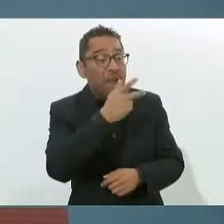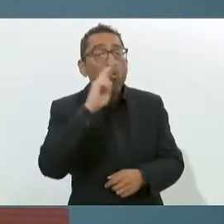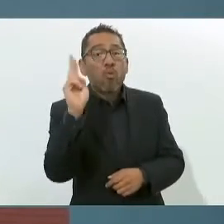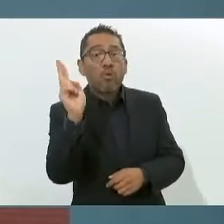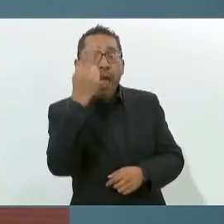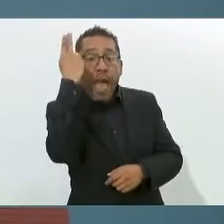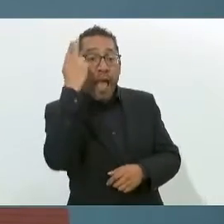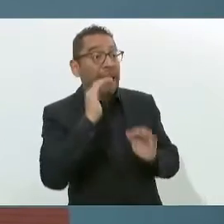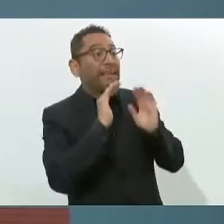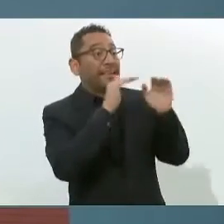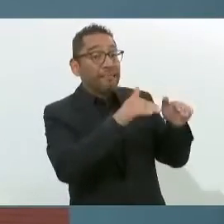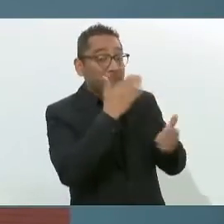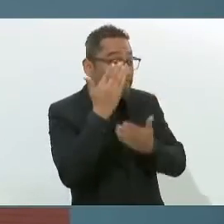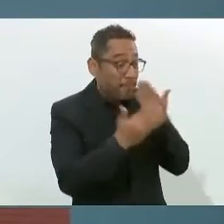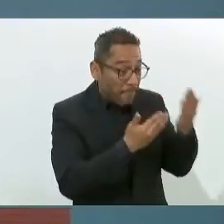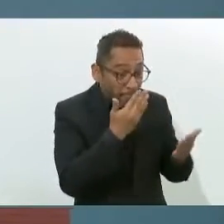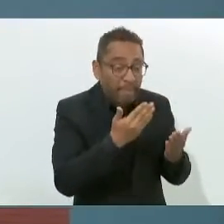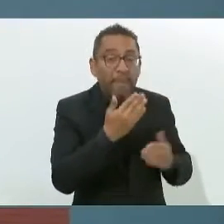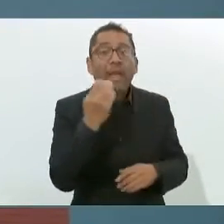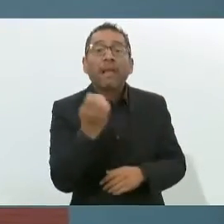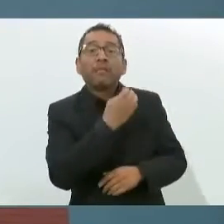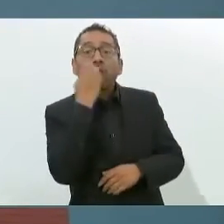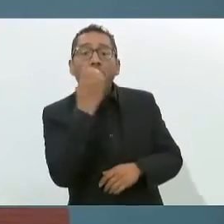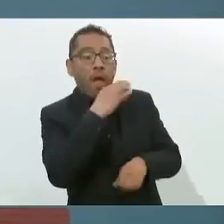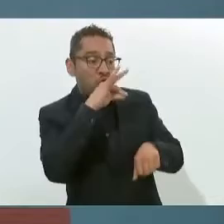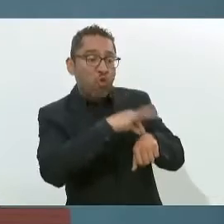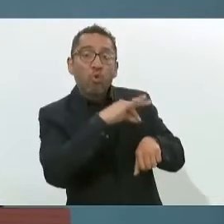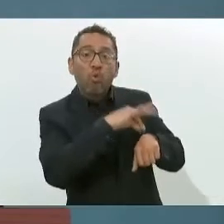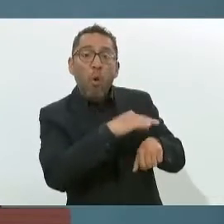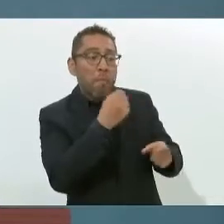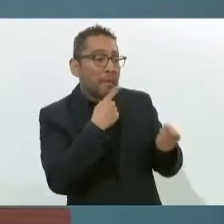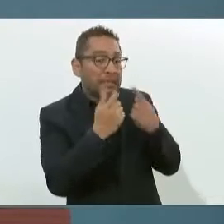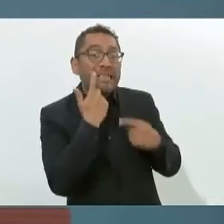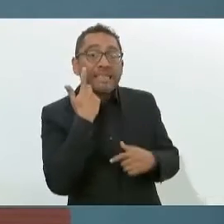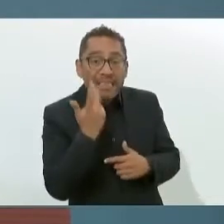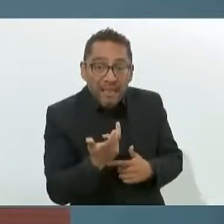a la Escuela de Medicina, 1000